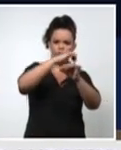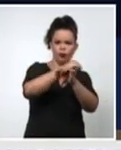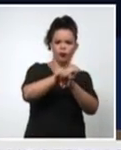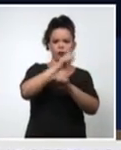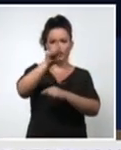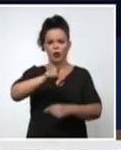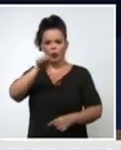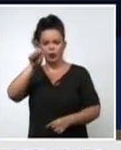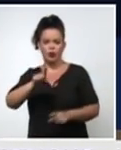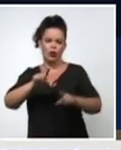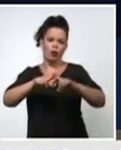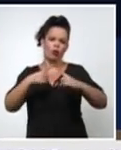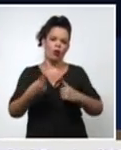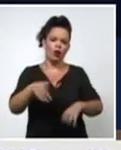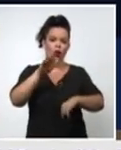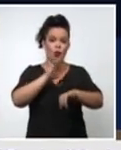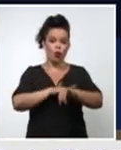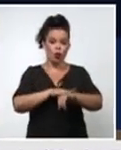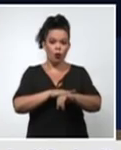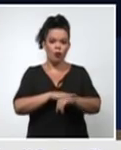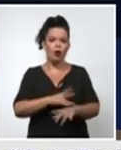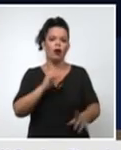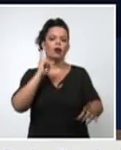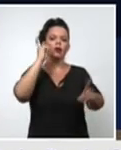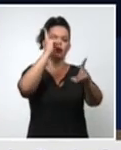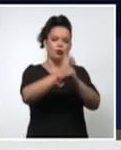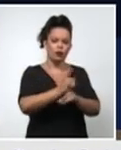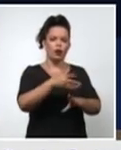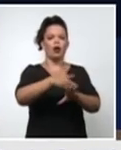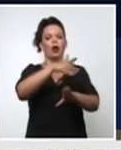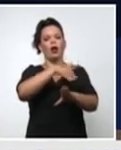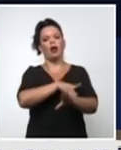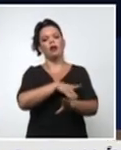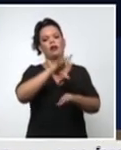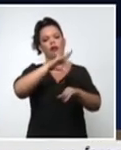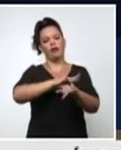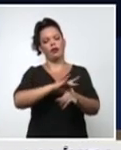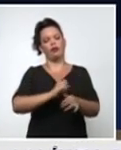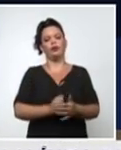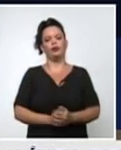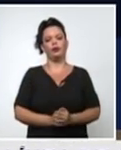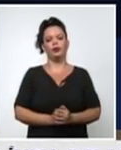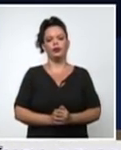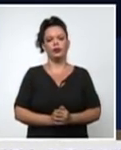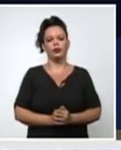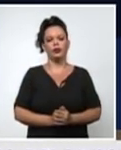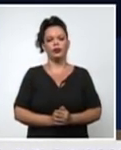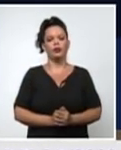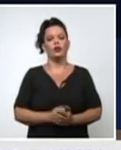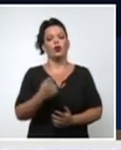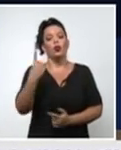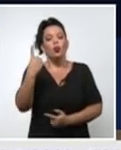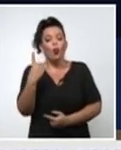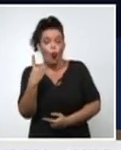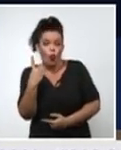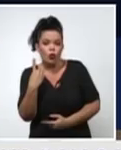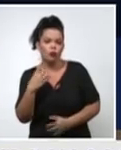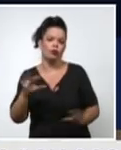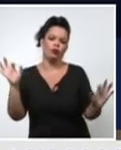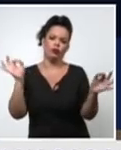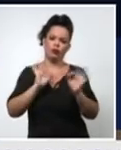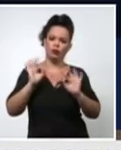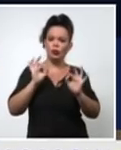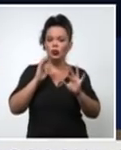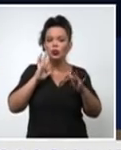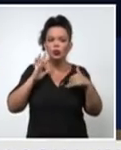fuente contactos de casos confirmados previamente. En uno no se precisa aún la fuente de infección y